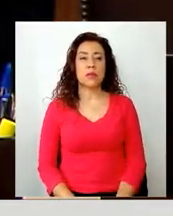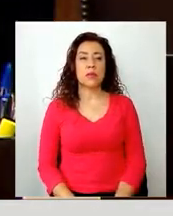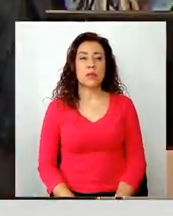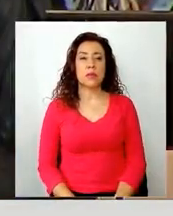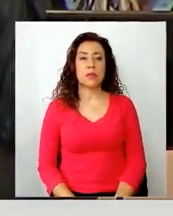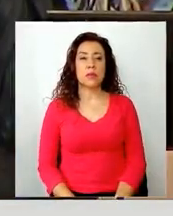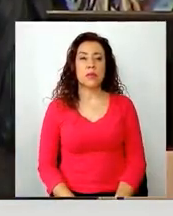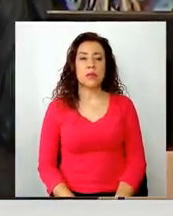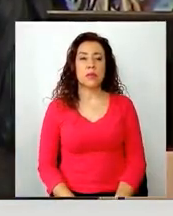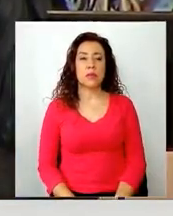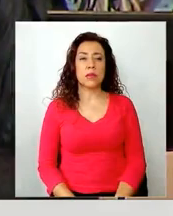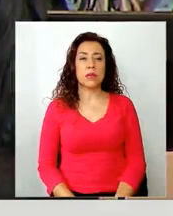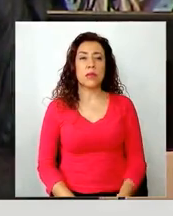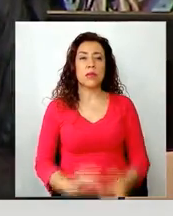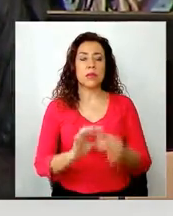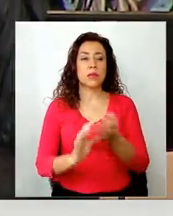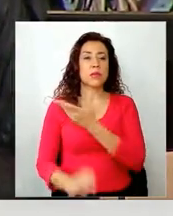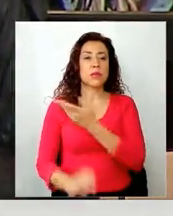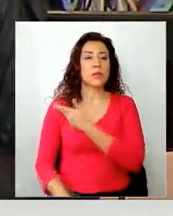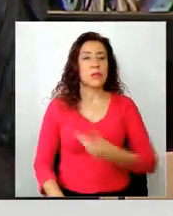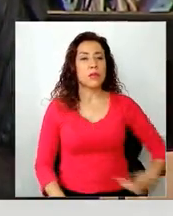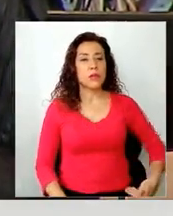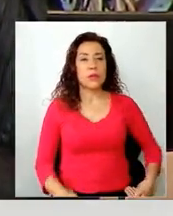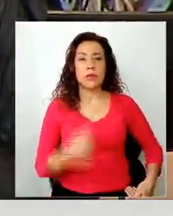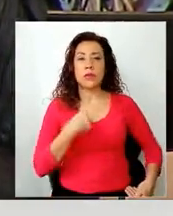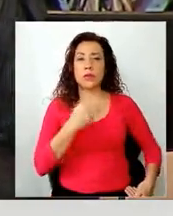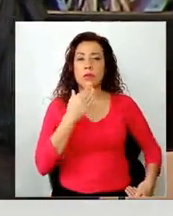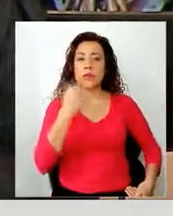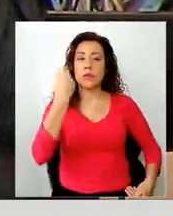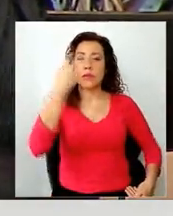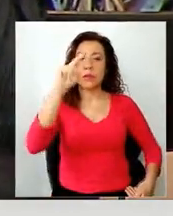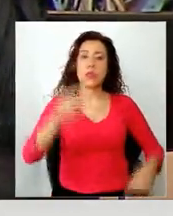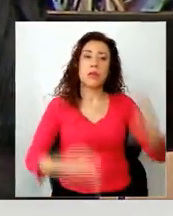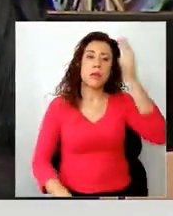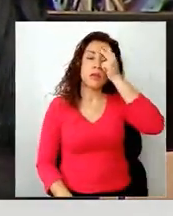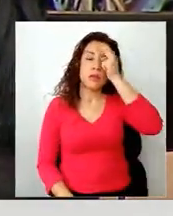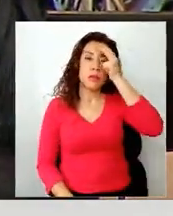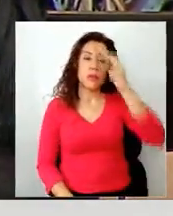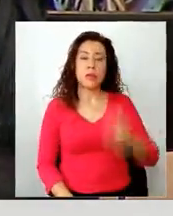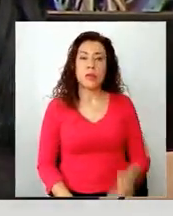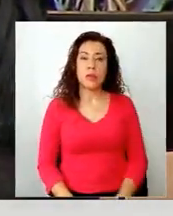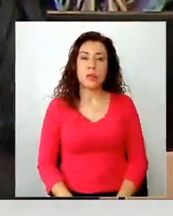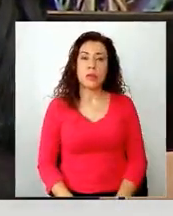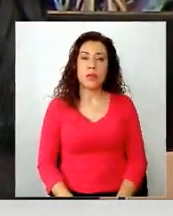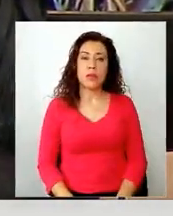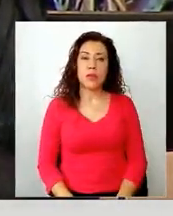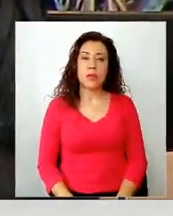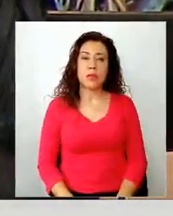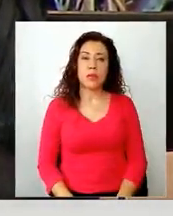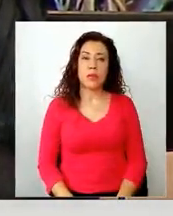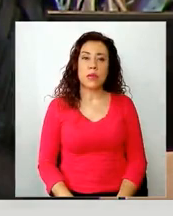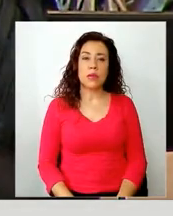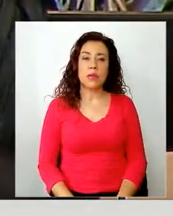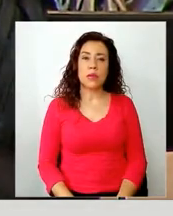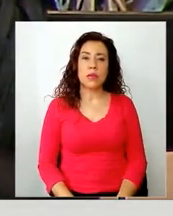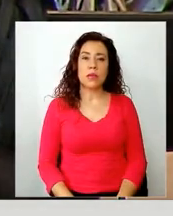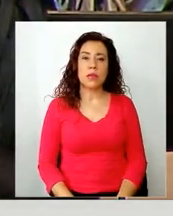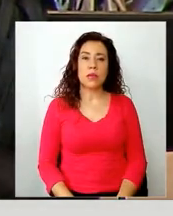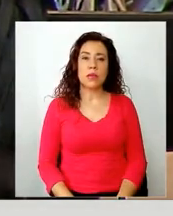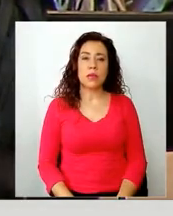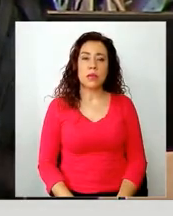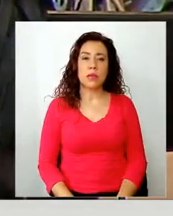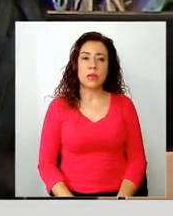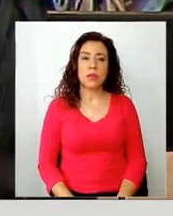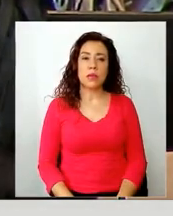Gracias presidente Bueno yo también soy de la región de coquimbo presidente por si acaso de la región de coquimbo Gracias presidente Bueno este